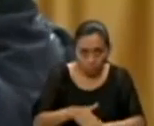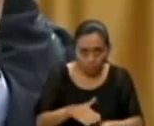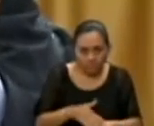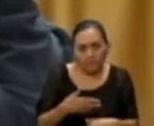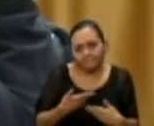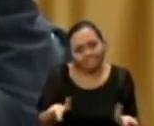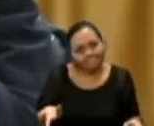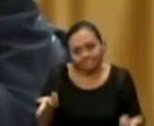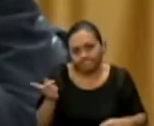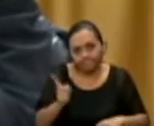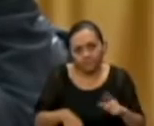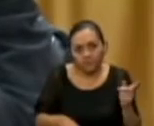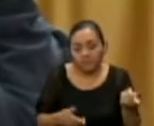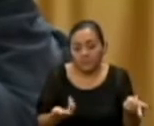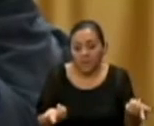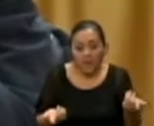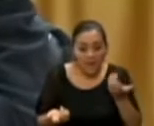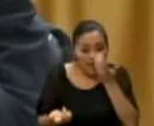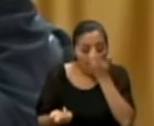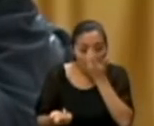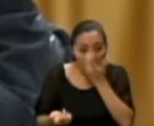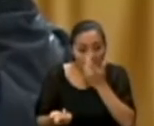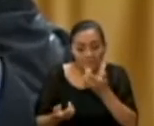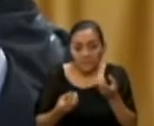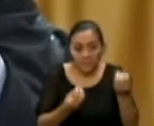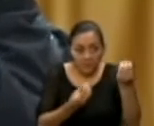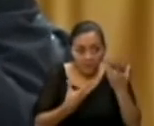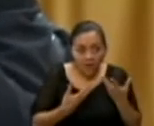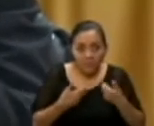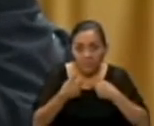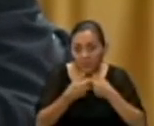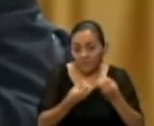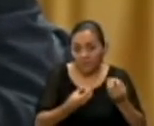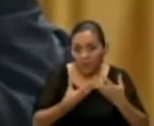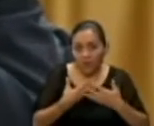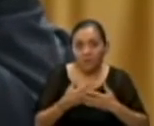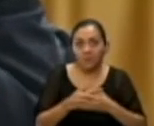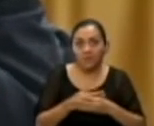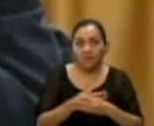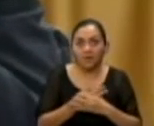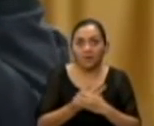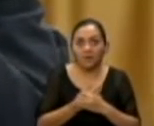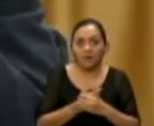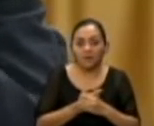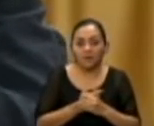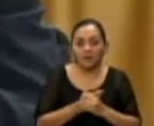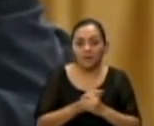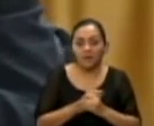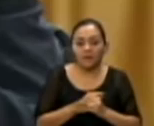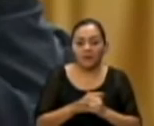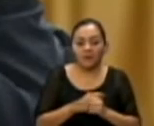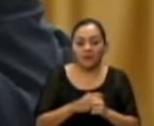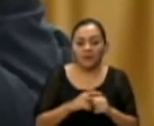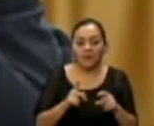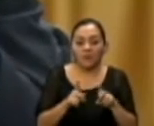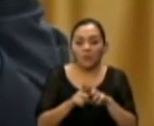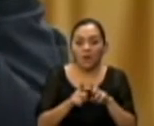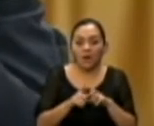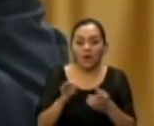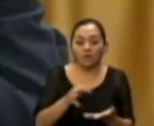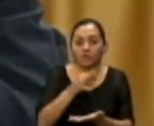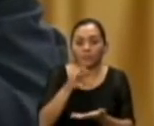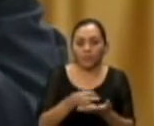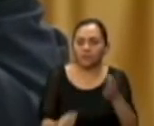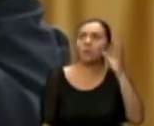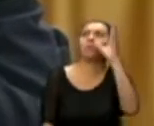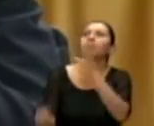nos informan eso no es lo físico etcétera no lo que se nota un poquito describir al cotopaxi pero no